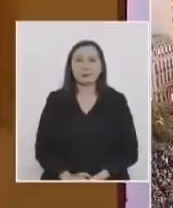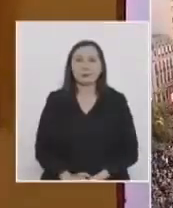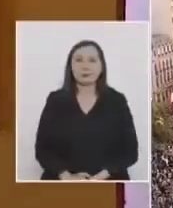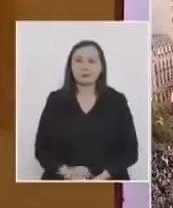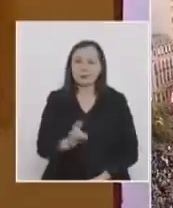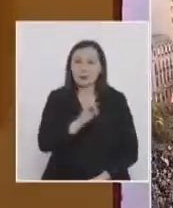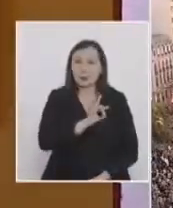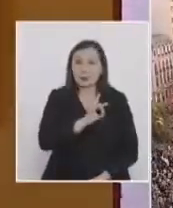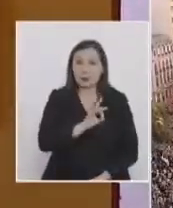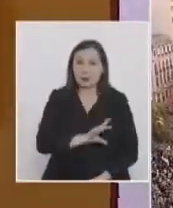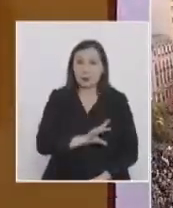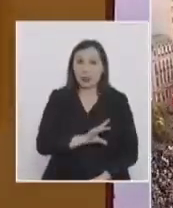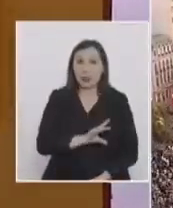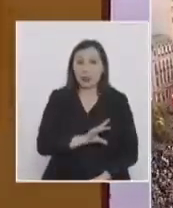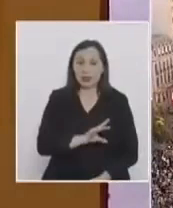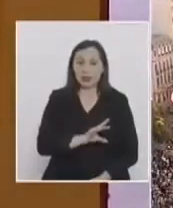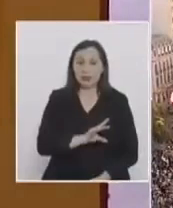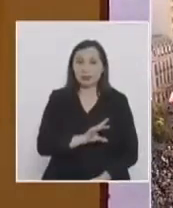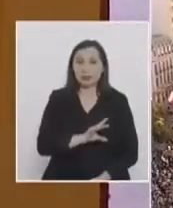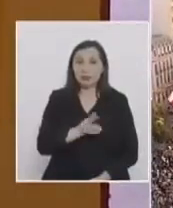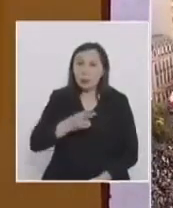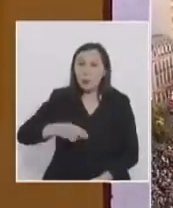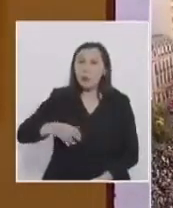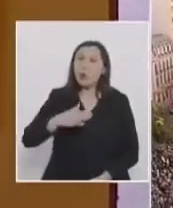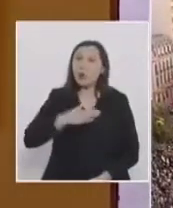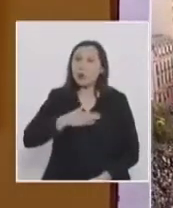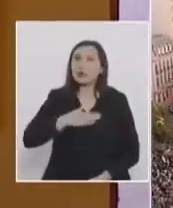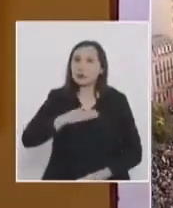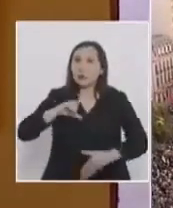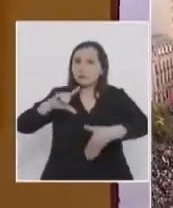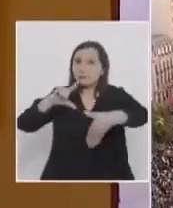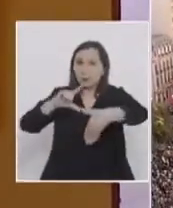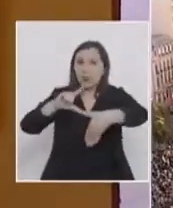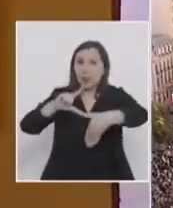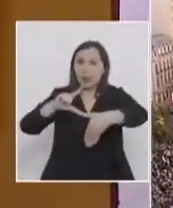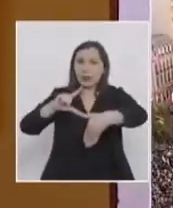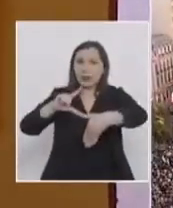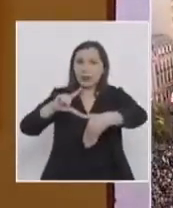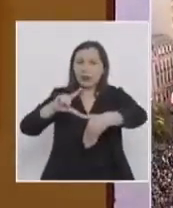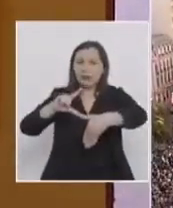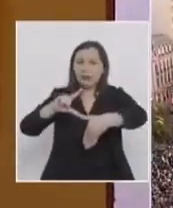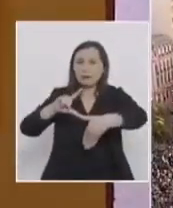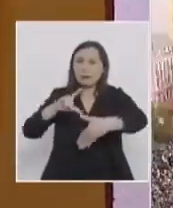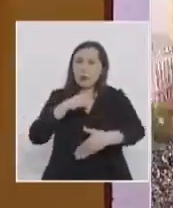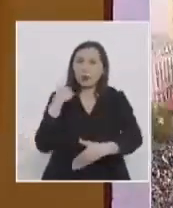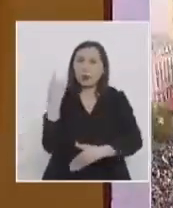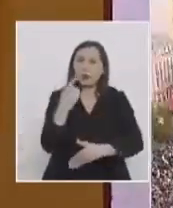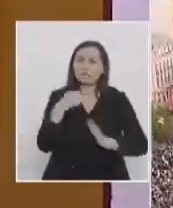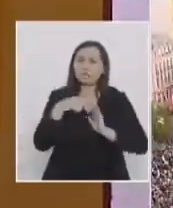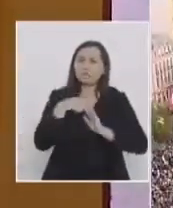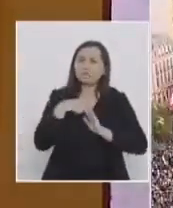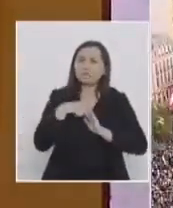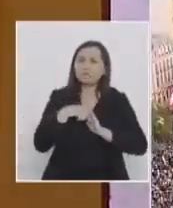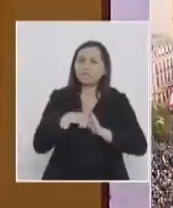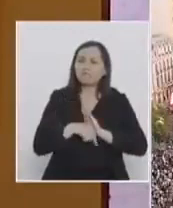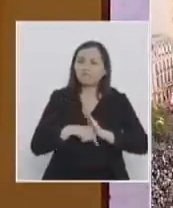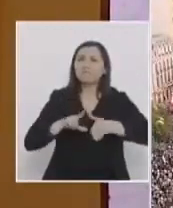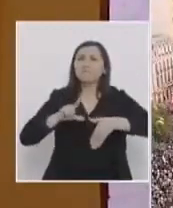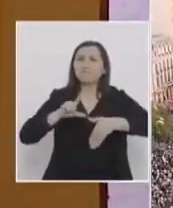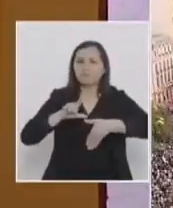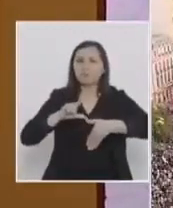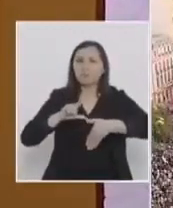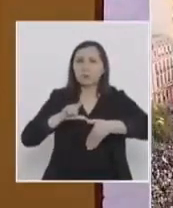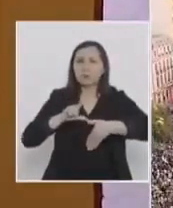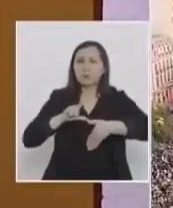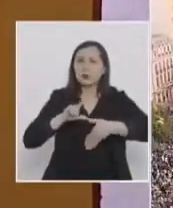Desde Chile, en nuestra América Latina, porque somos profundamente